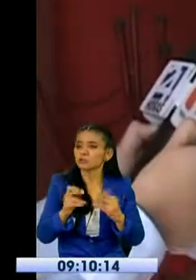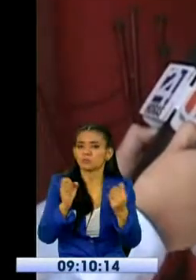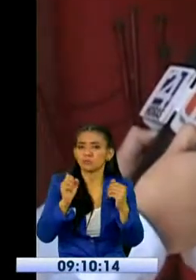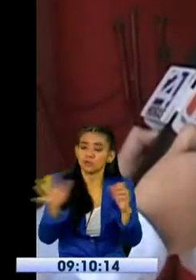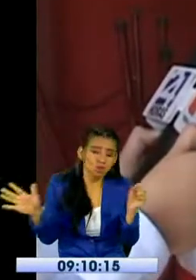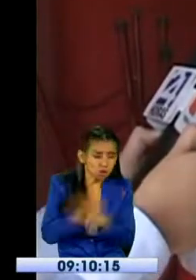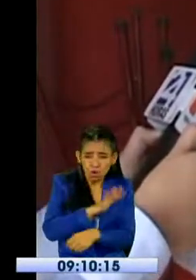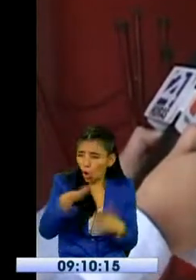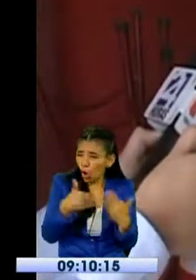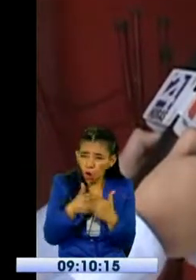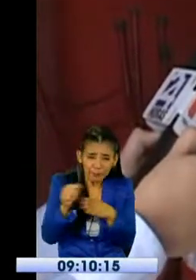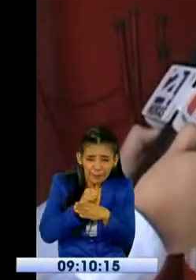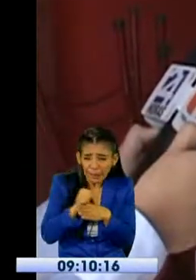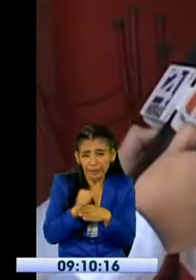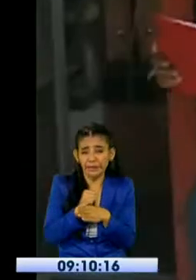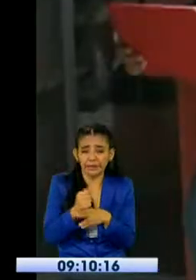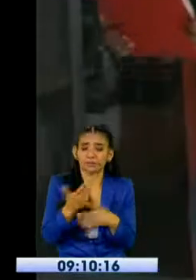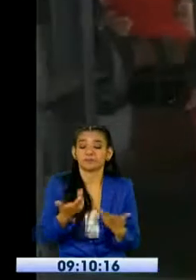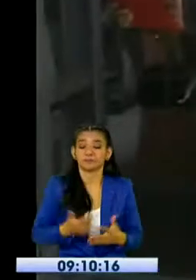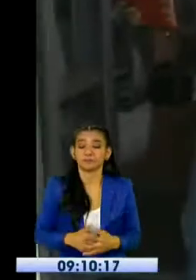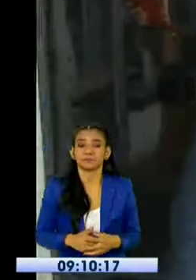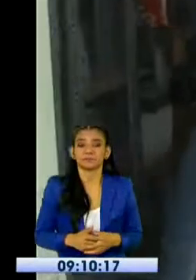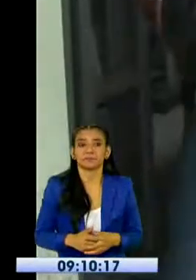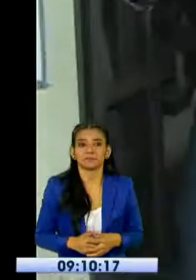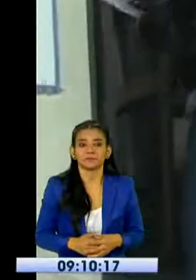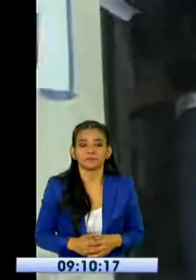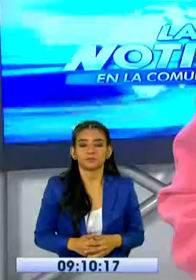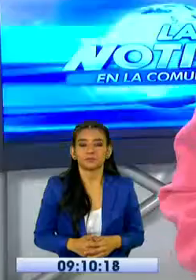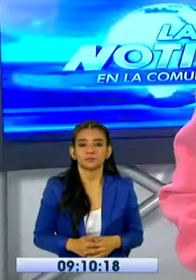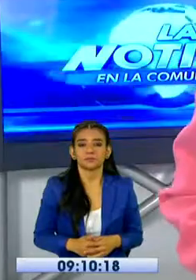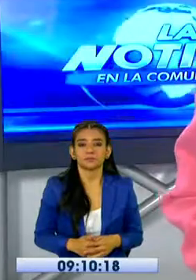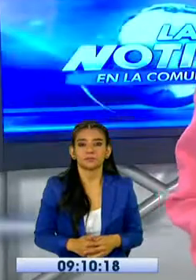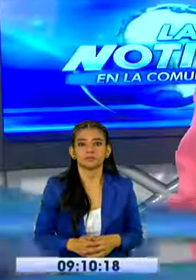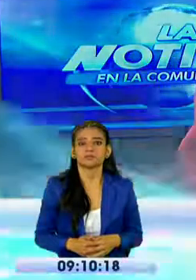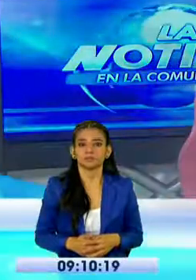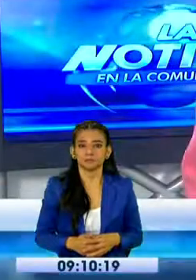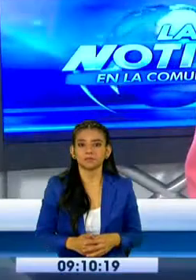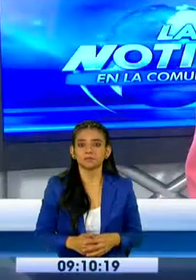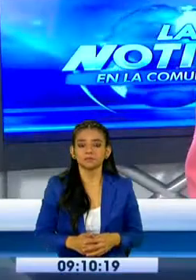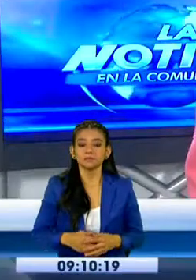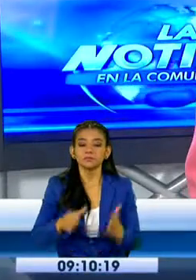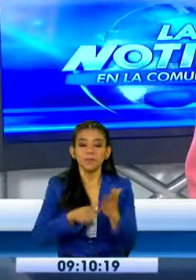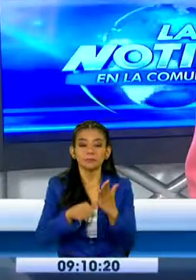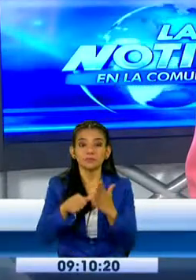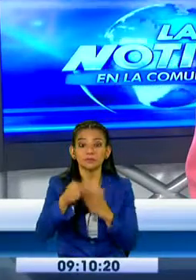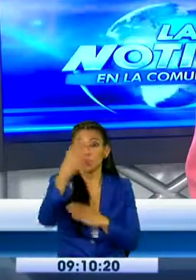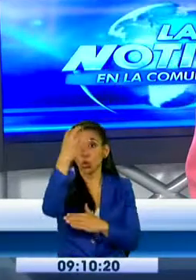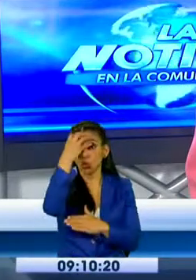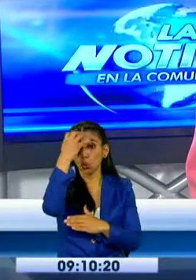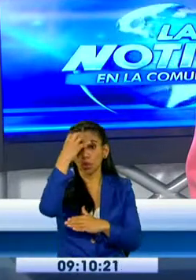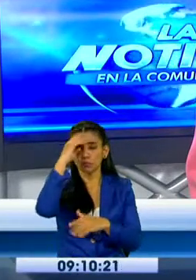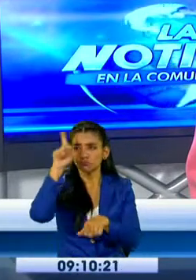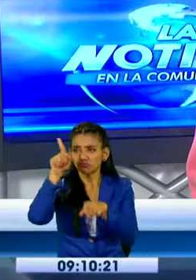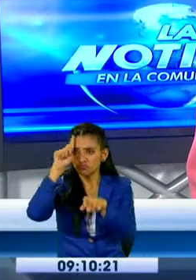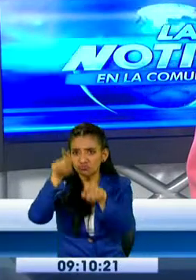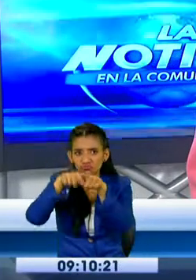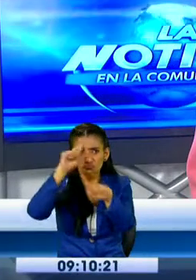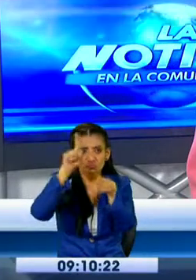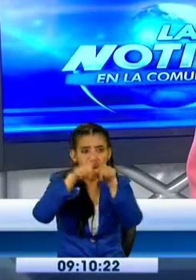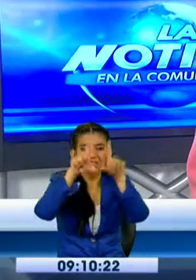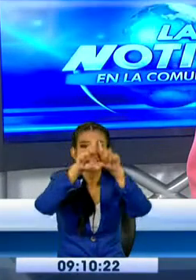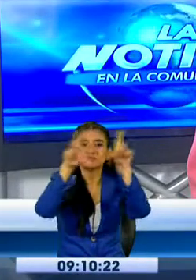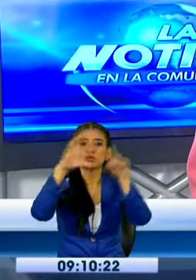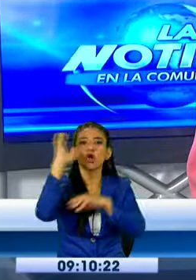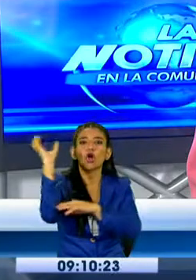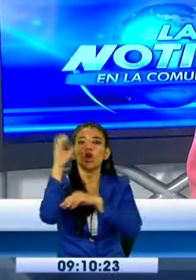poner todo en práctica, todo en actividad. Informó Luis Vargas. El Ministerio de Educación busca acuerdos con empresas colombianas radicadas